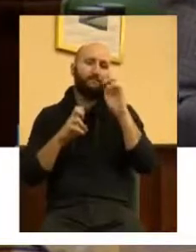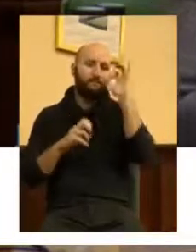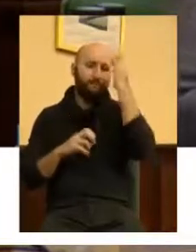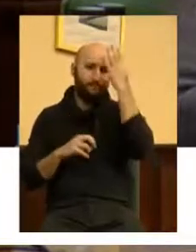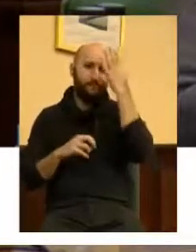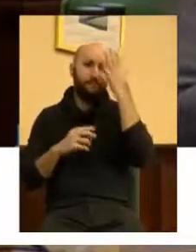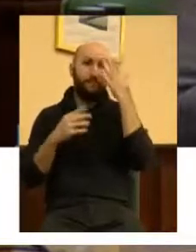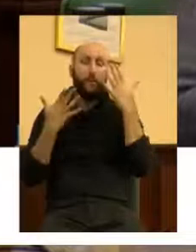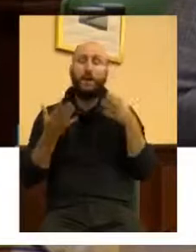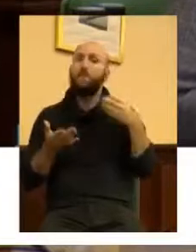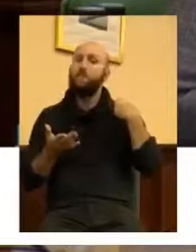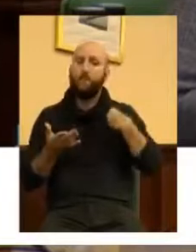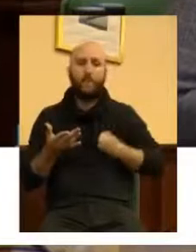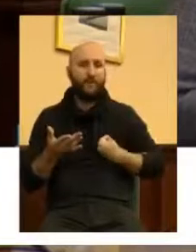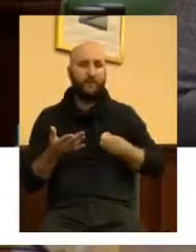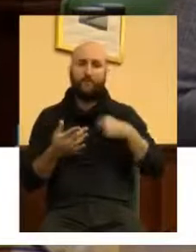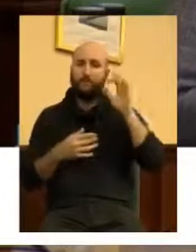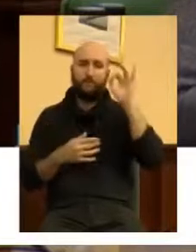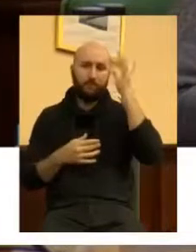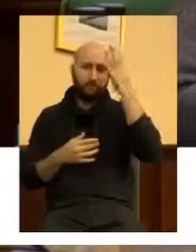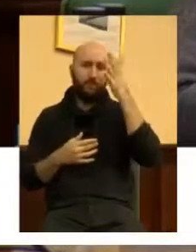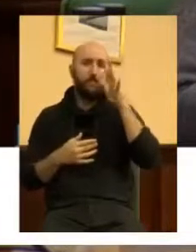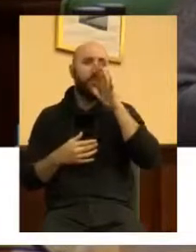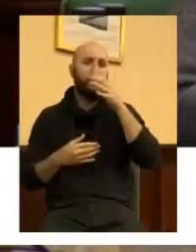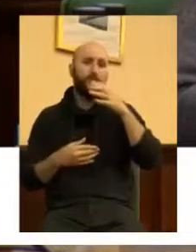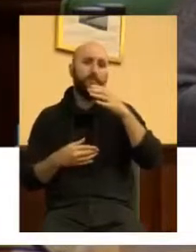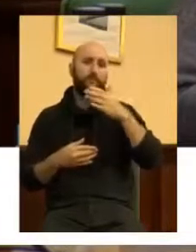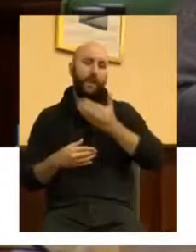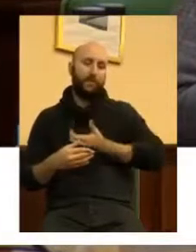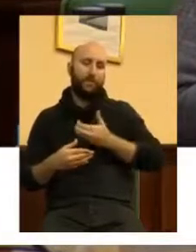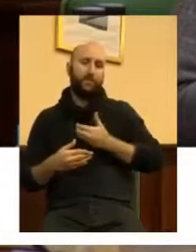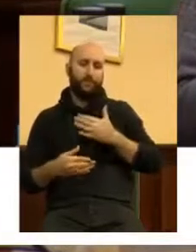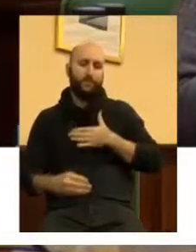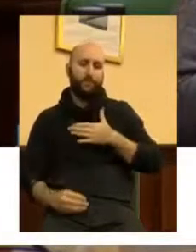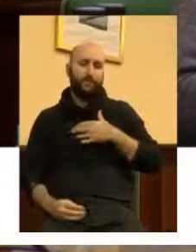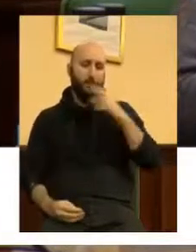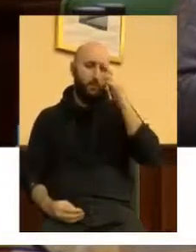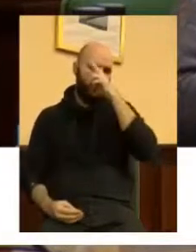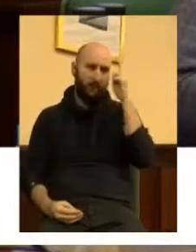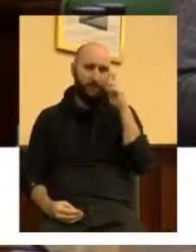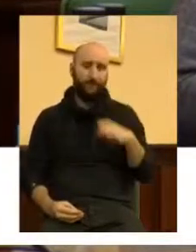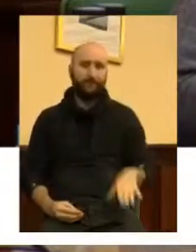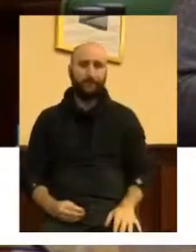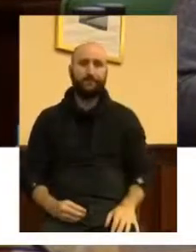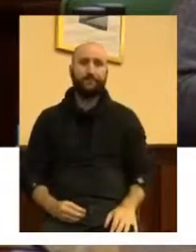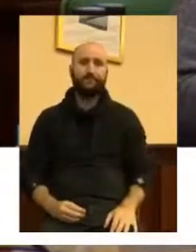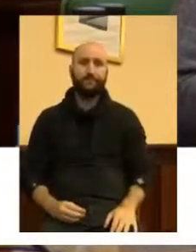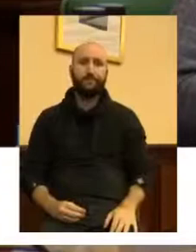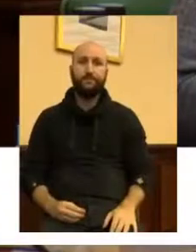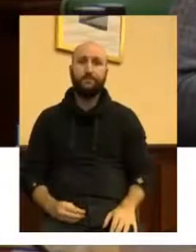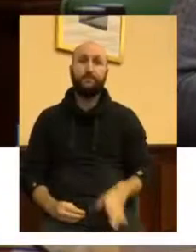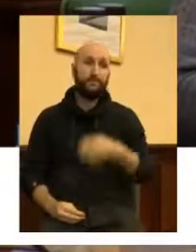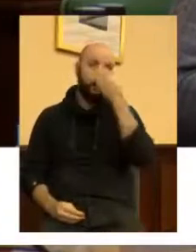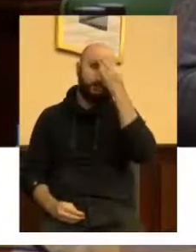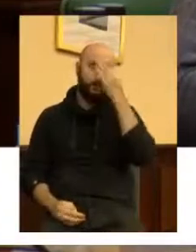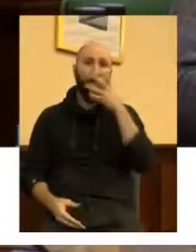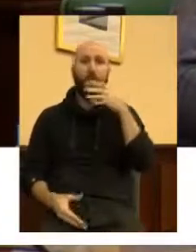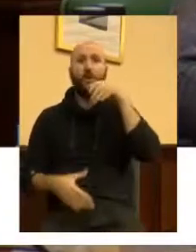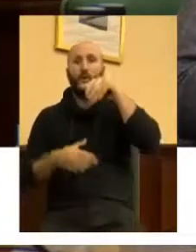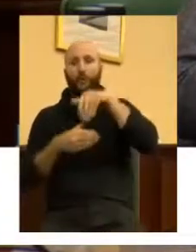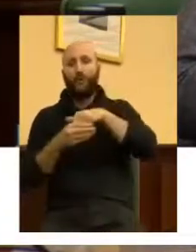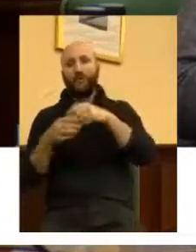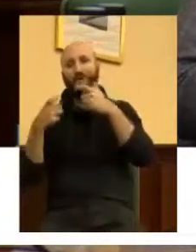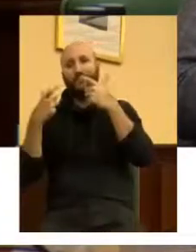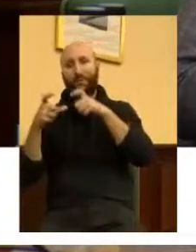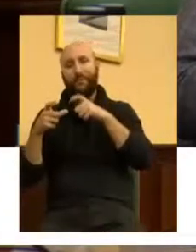que es la misma iniciativa, en el Ayuntamiento de Madrid. Claro, se podría pensar que se vota una cosa cuando se está en